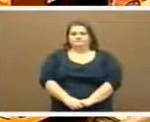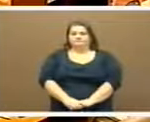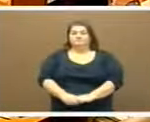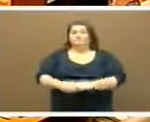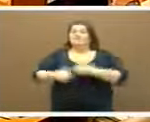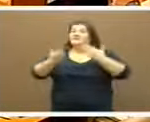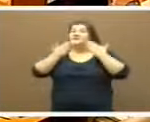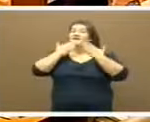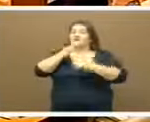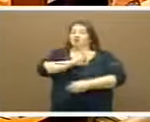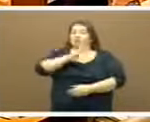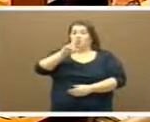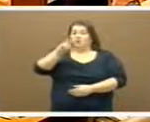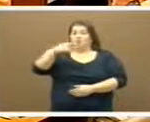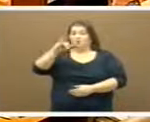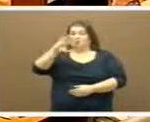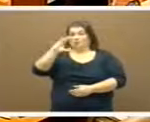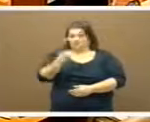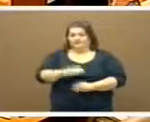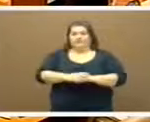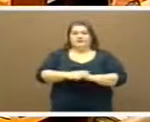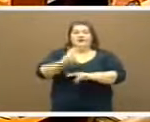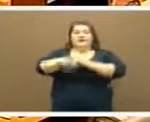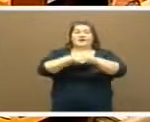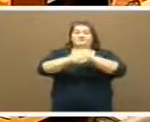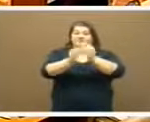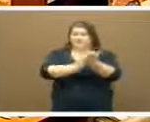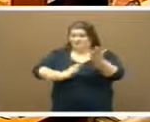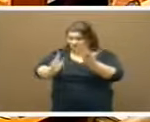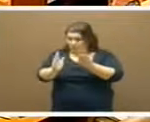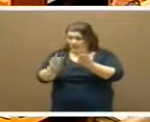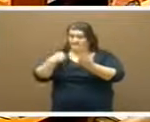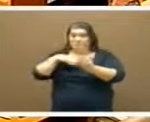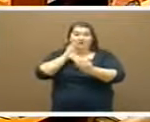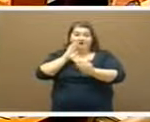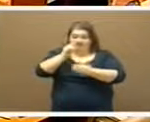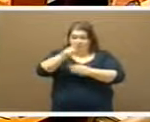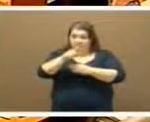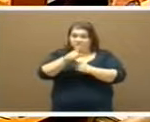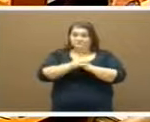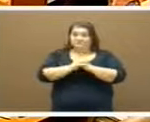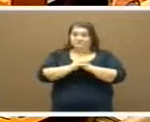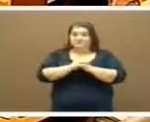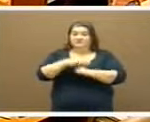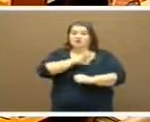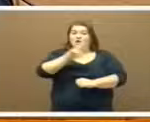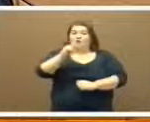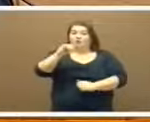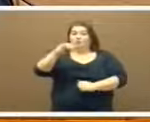Gracias, señora Rubio. La enmienda transaccional, señoría, que acaba de anunciar.